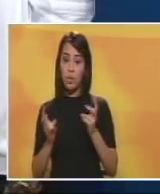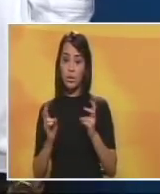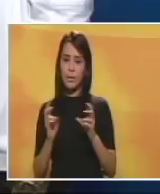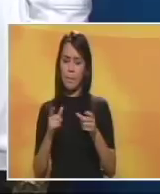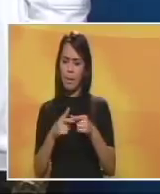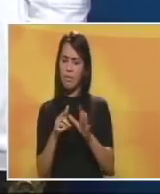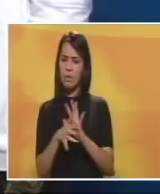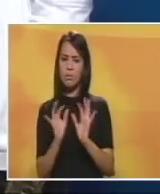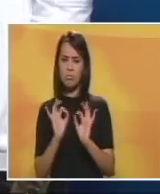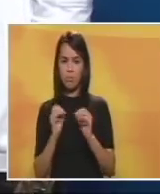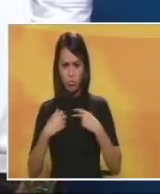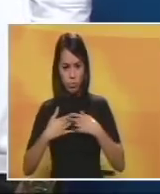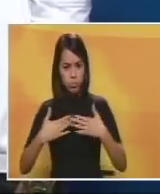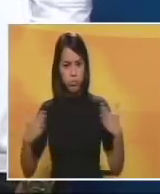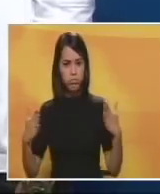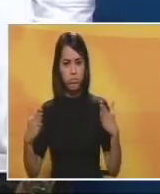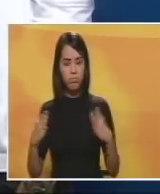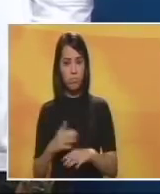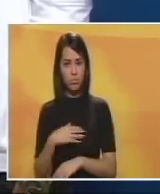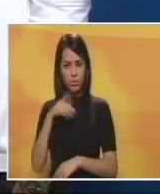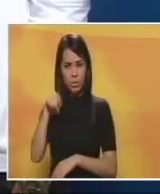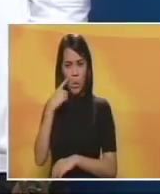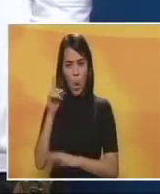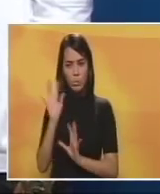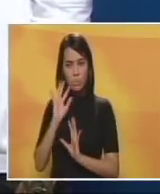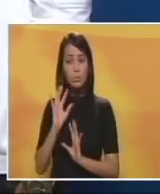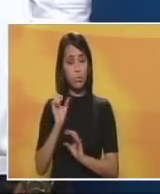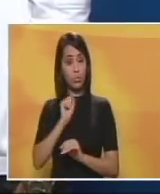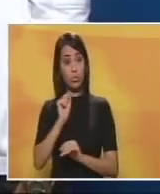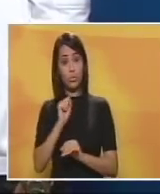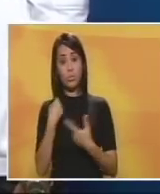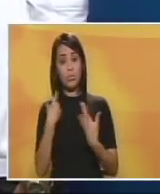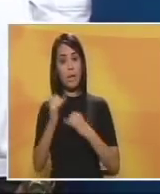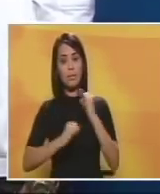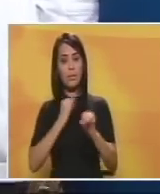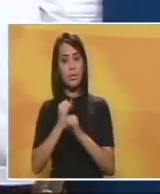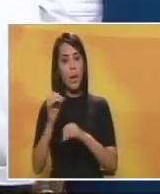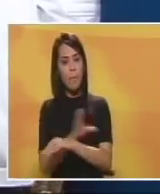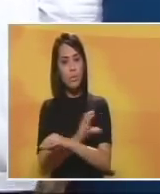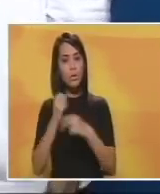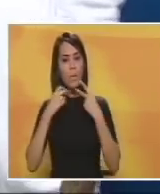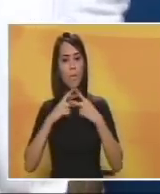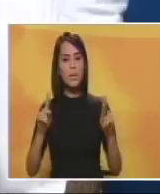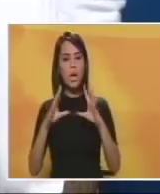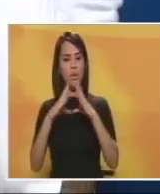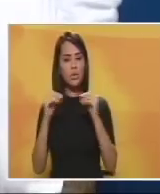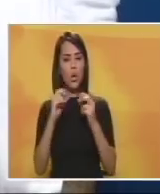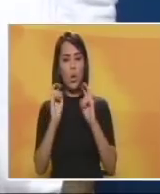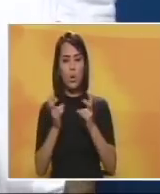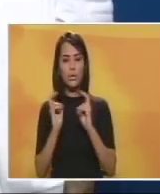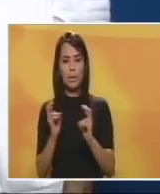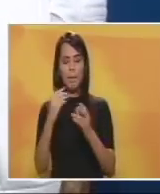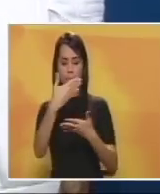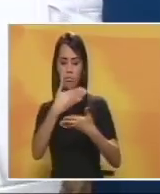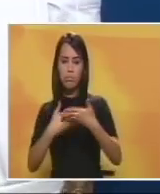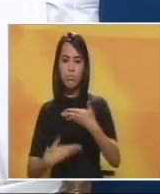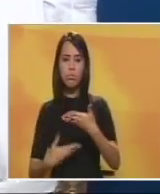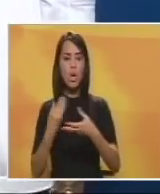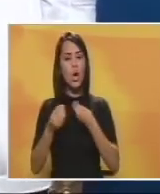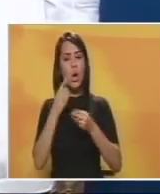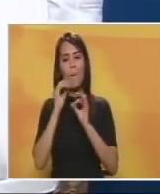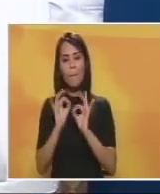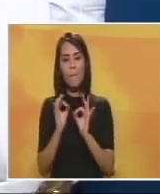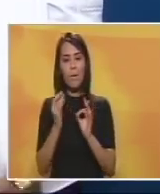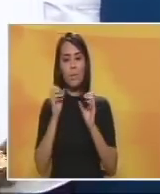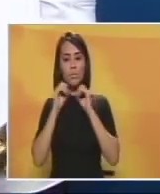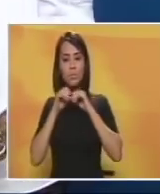ya están disponibles, ya. Que es una tendencia internacional que hay en la música de publicar todos los temas en las plataformas. ¿Cómo ha sido el recibimiento